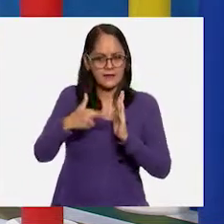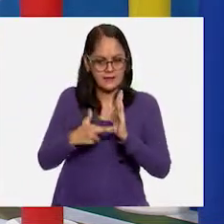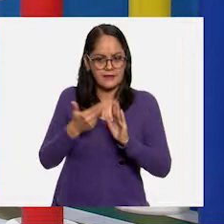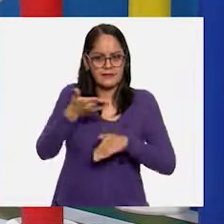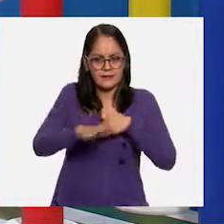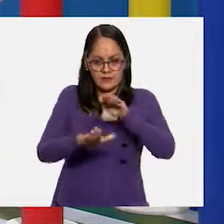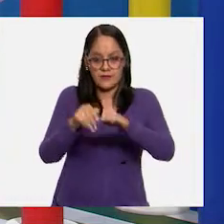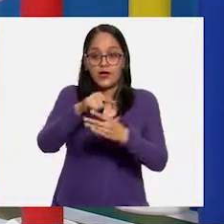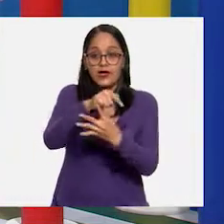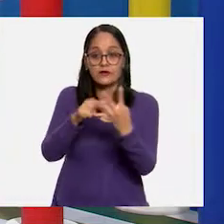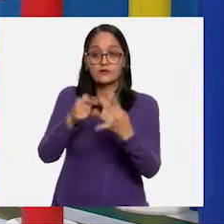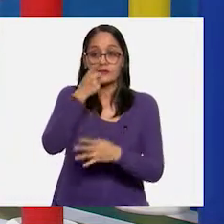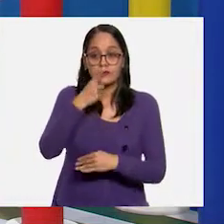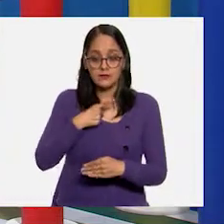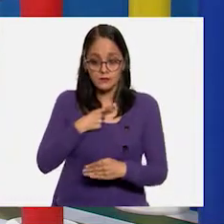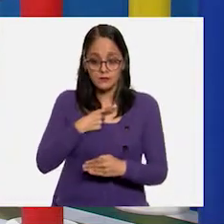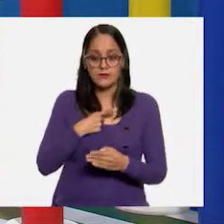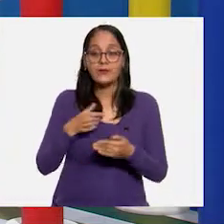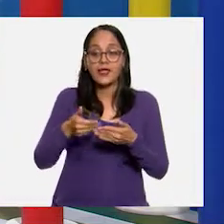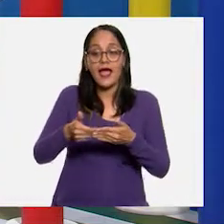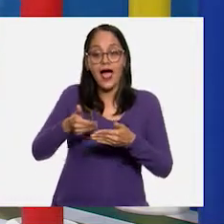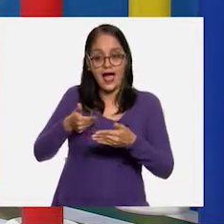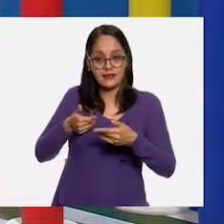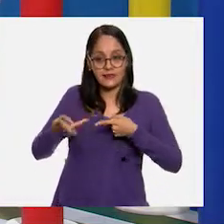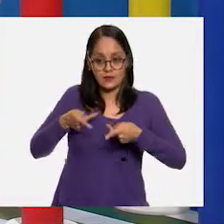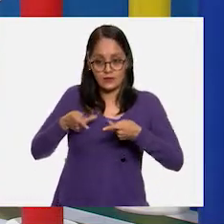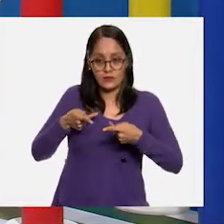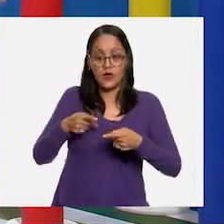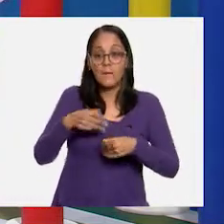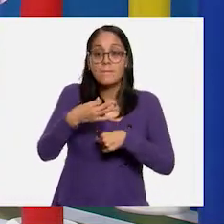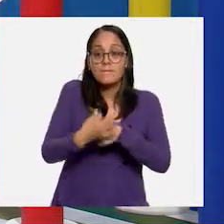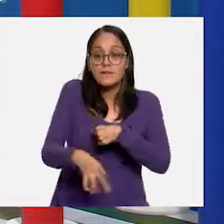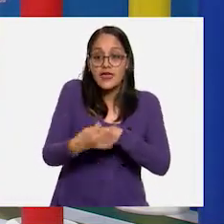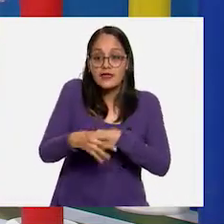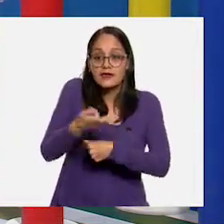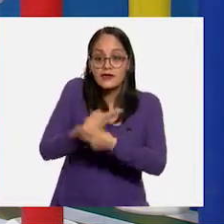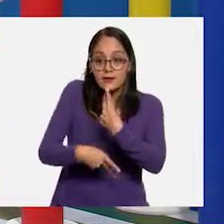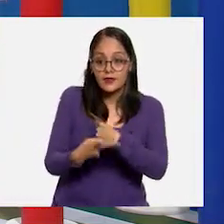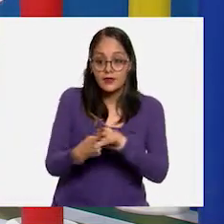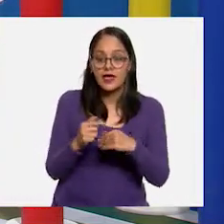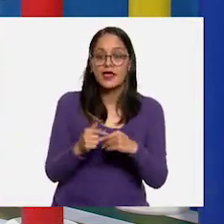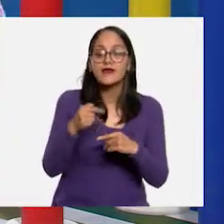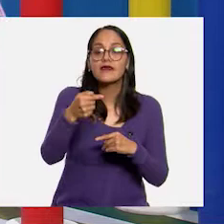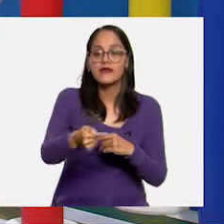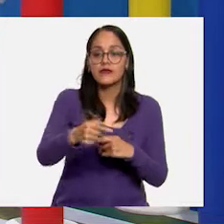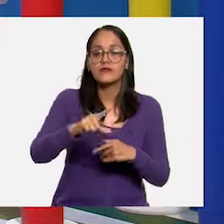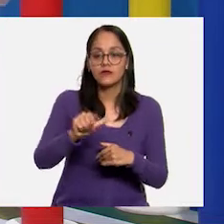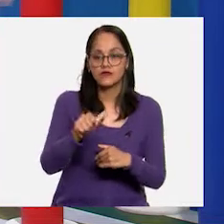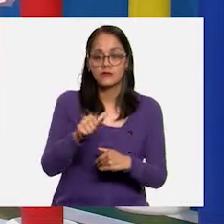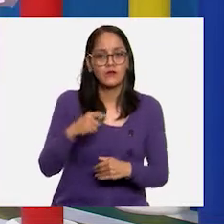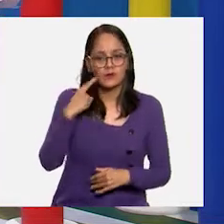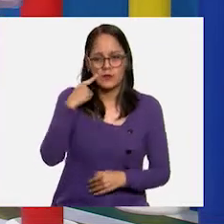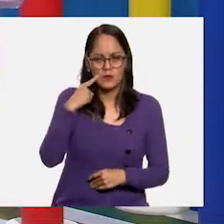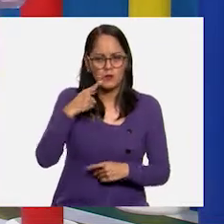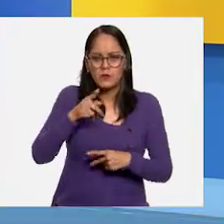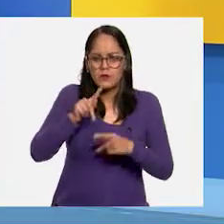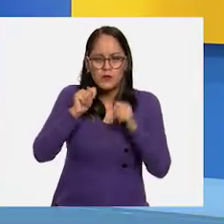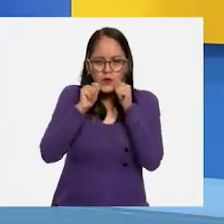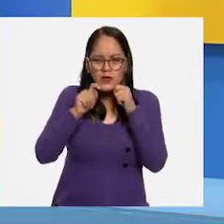dicen qué hacer antes, durante y después de un fenómeno natural extremo, termine o no en